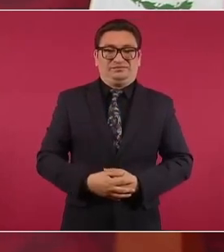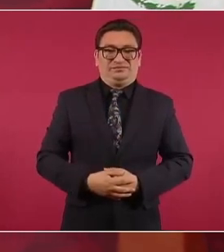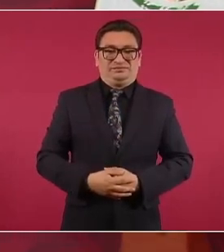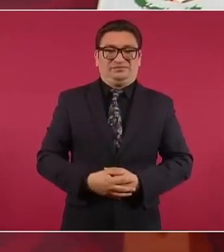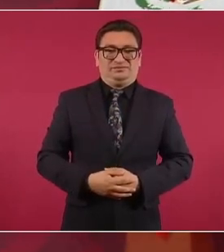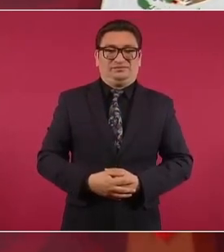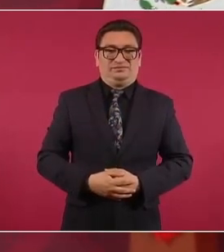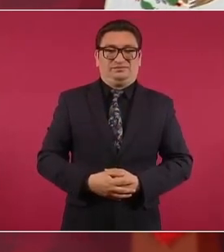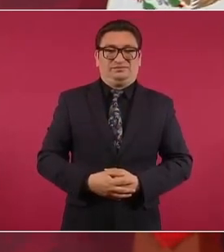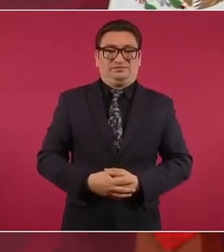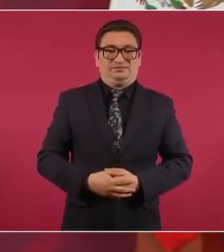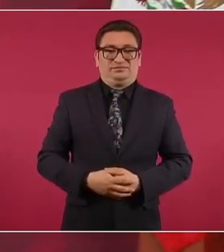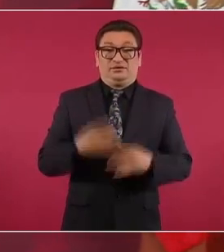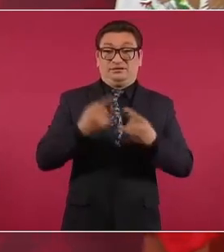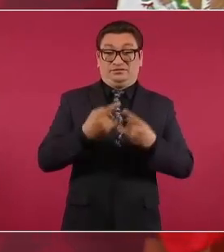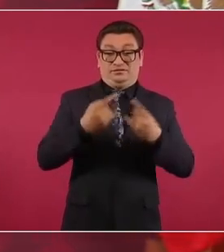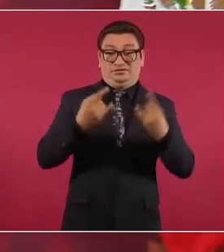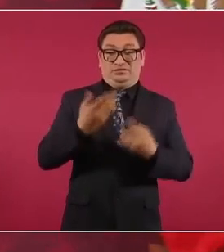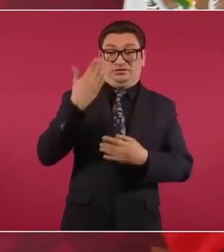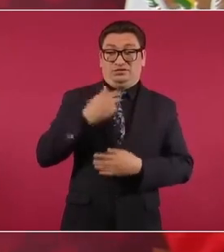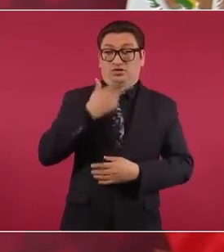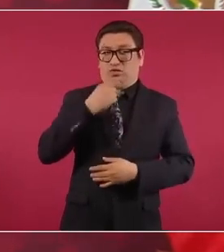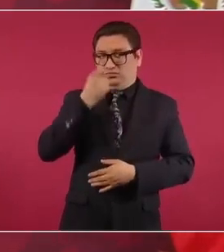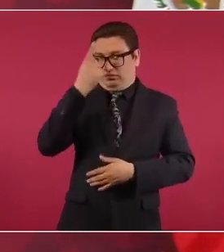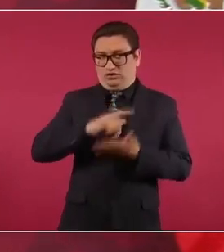el cuento de Tolstoy